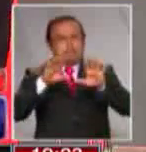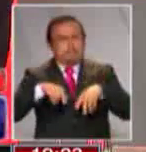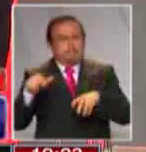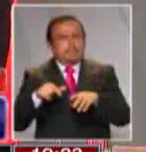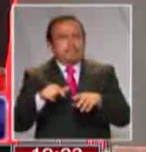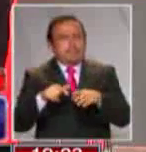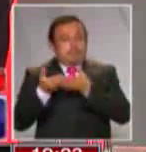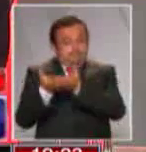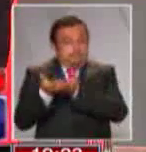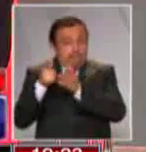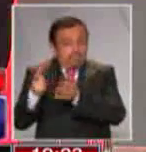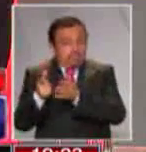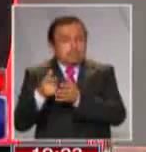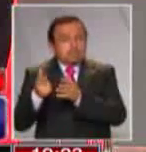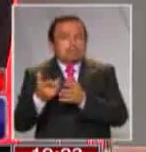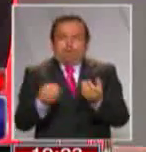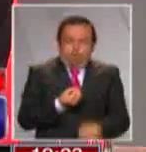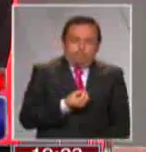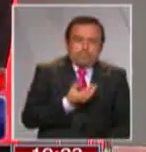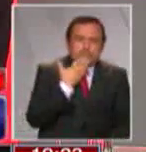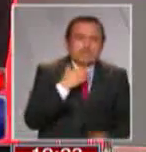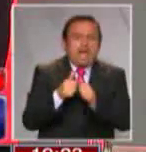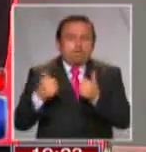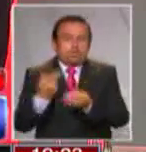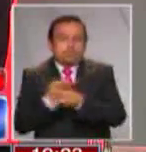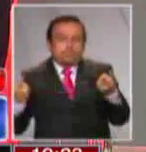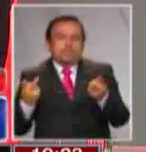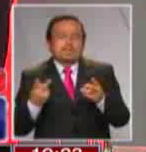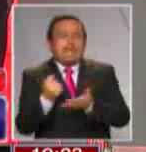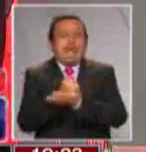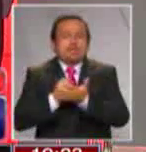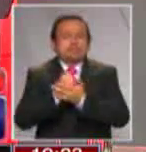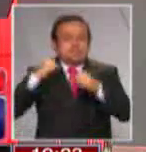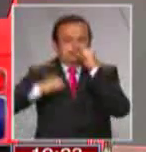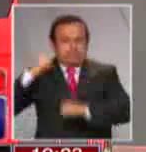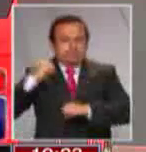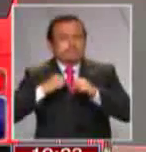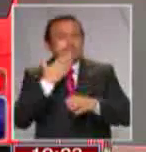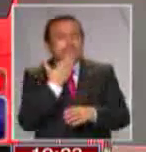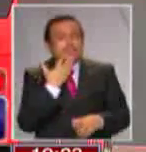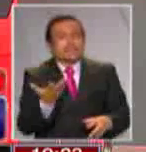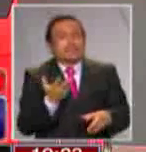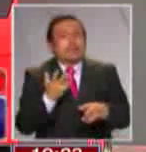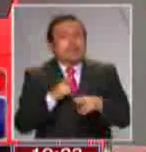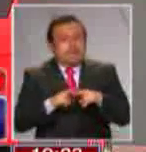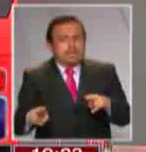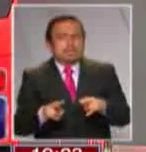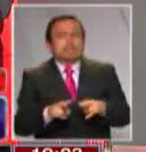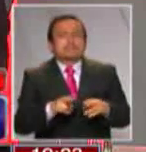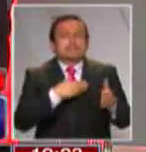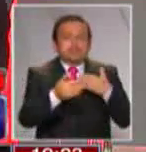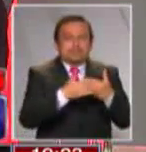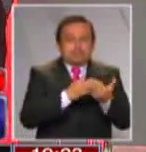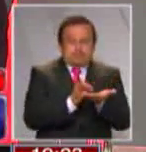mundo portuario y obviamente en el caso de la autoridad pública, con la asociación de industriales, lo vamos a hacer también respecto de las instalaciones